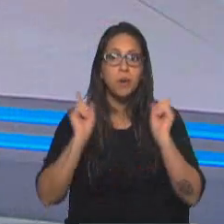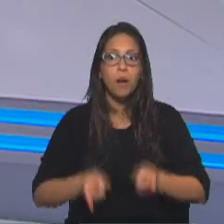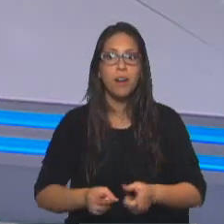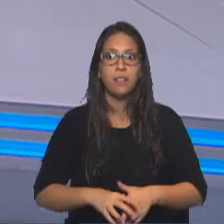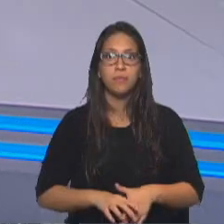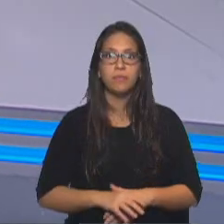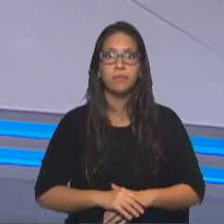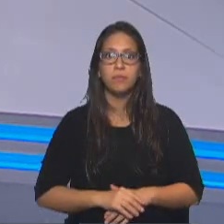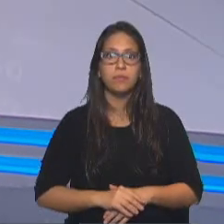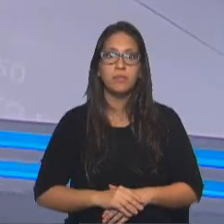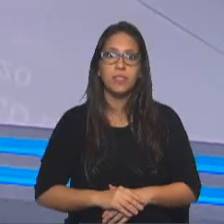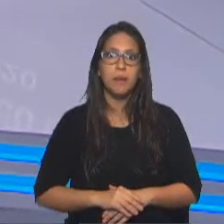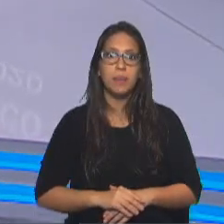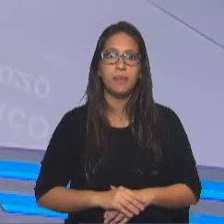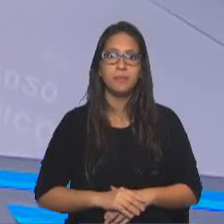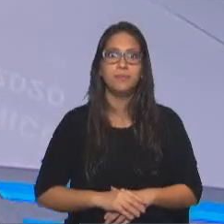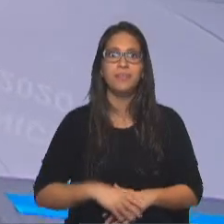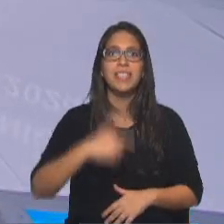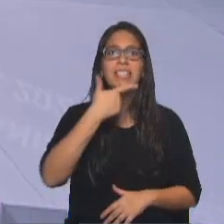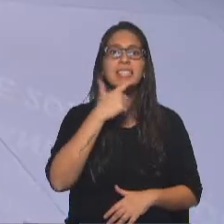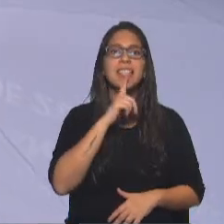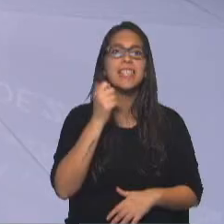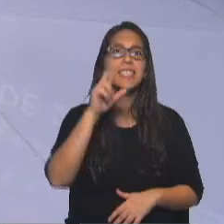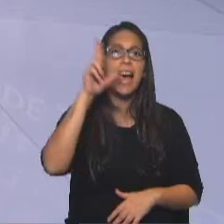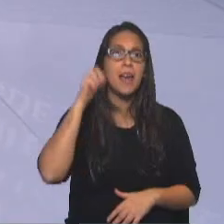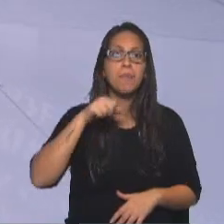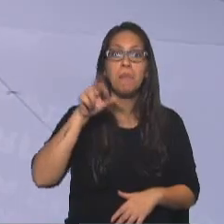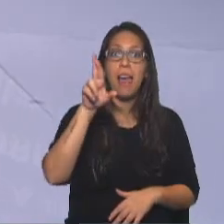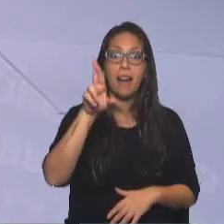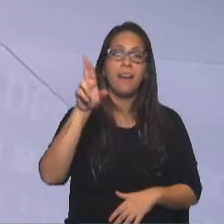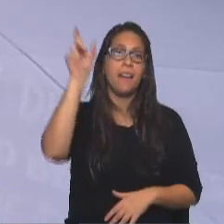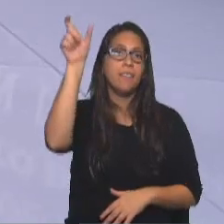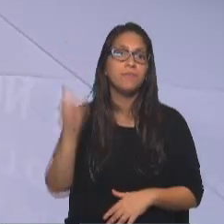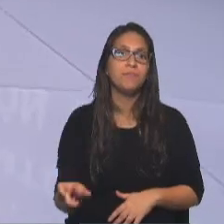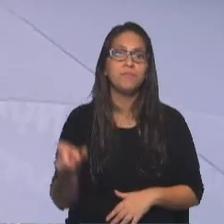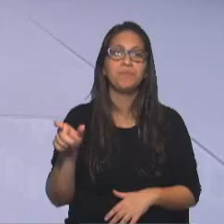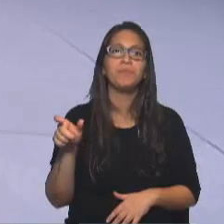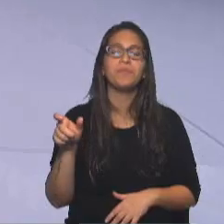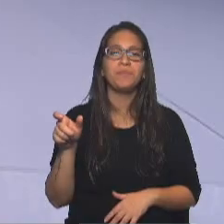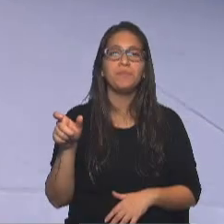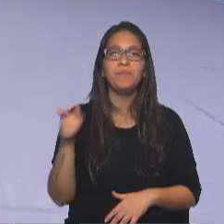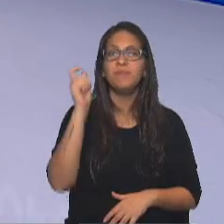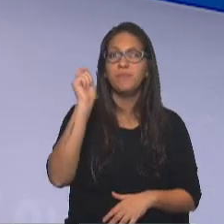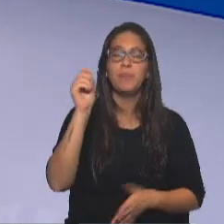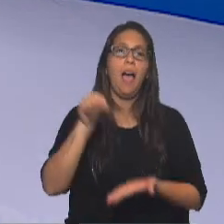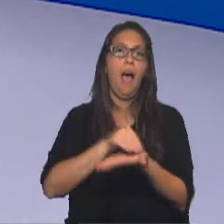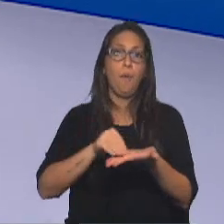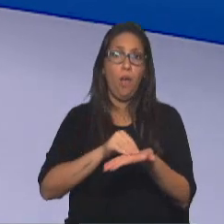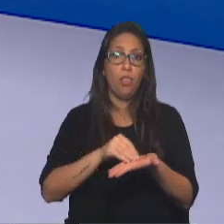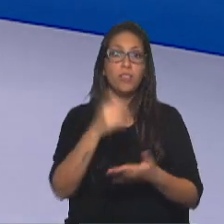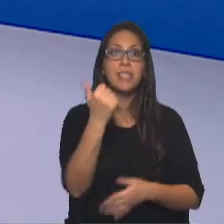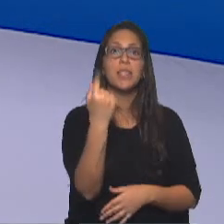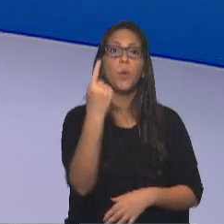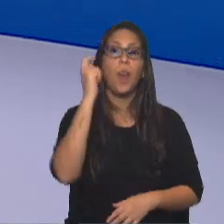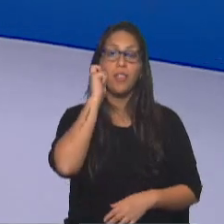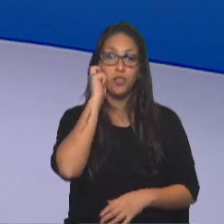un poco de quién se trata, quién va a gobernar. Mirá, acá están los datos, el Reino Unido. Bueno, el Sir Keir Starmer, abogado, 61